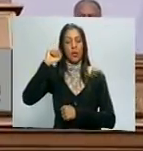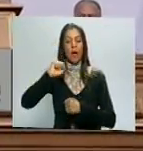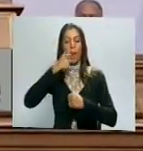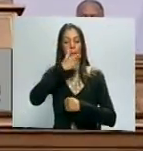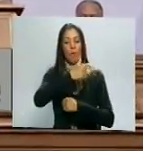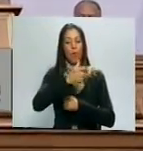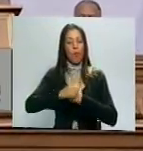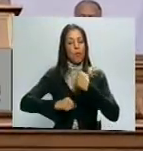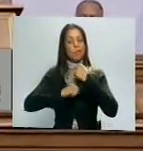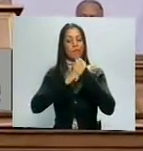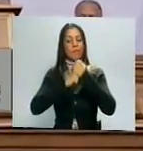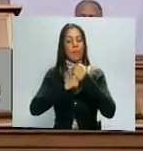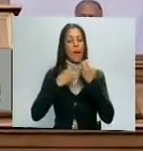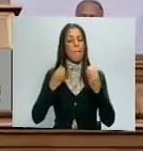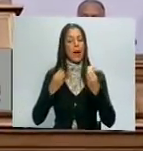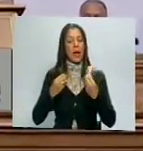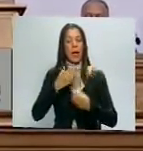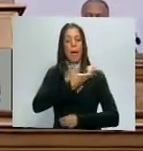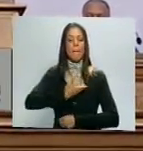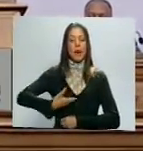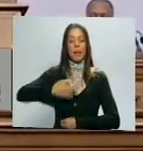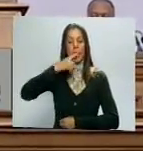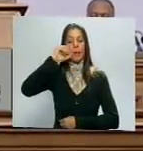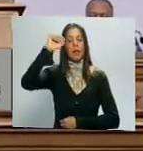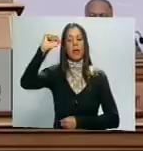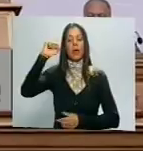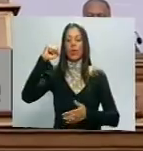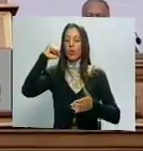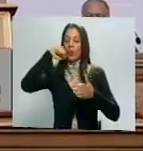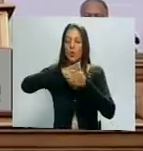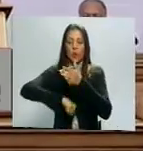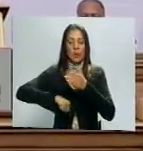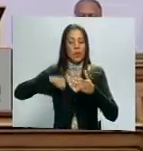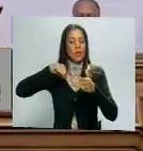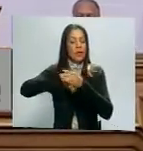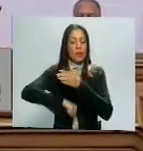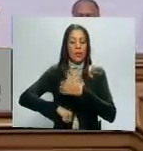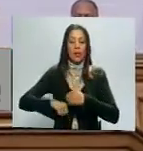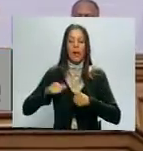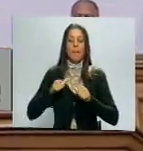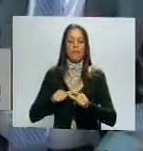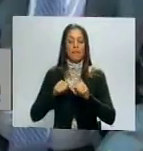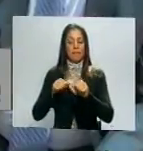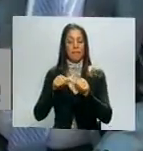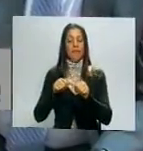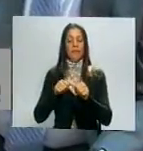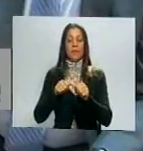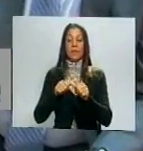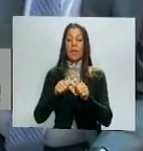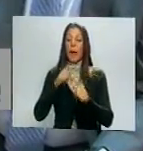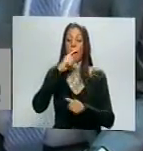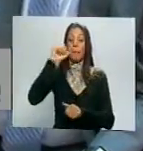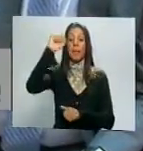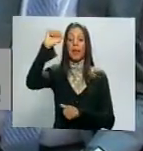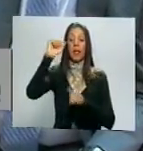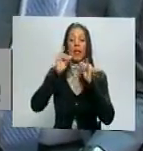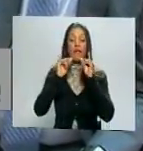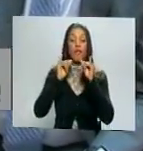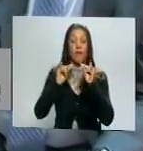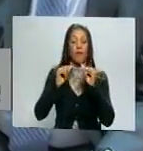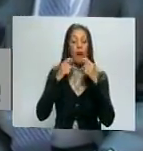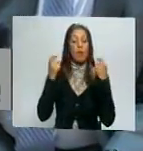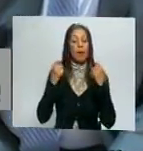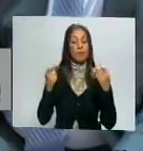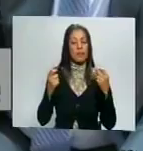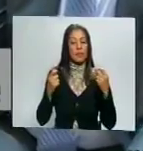las batallas que están por venir. El presidente Nicolás Maduro informa constantemente, pero la